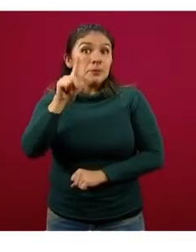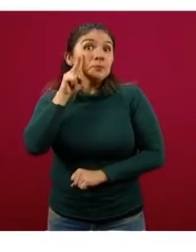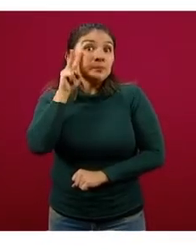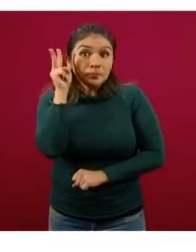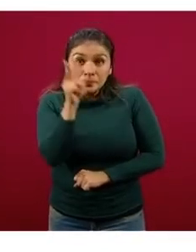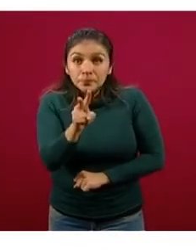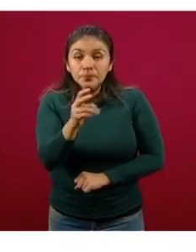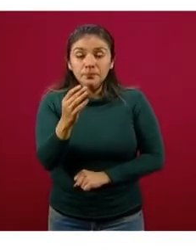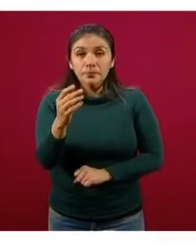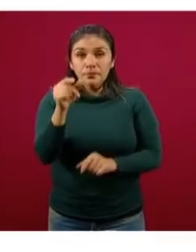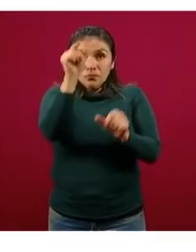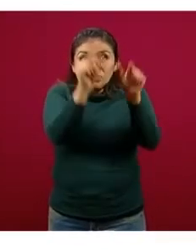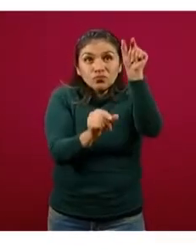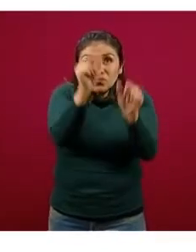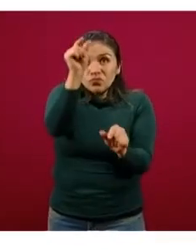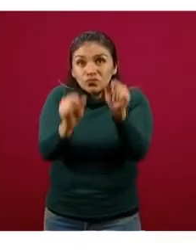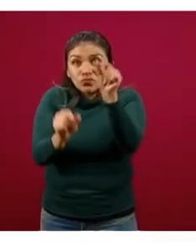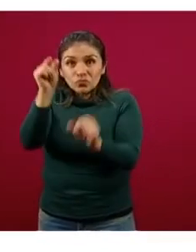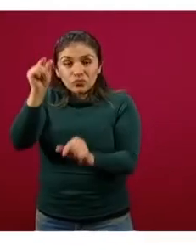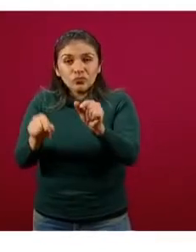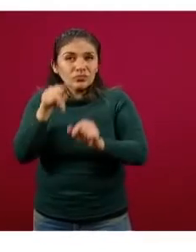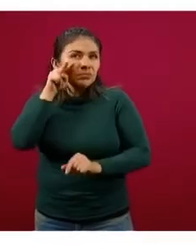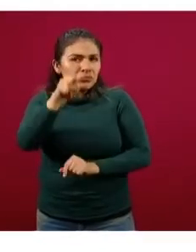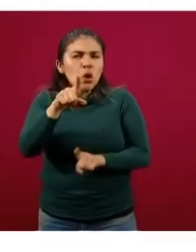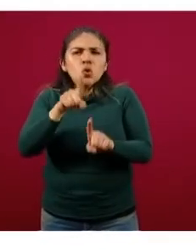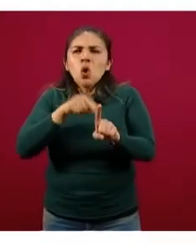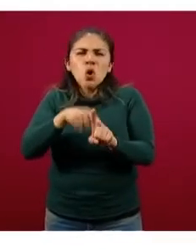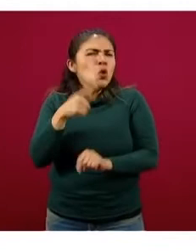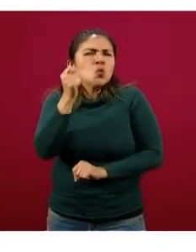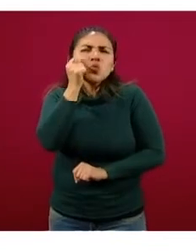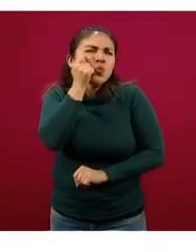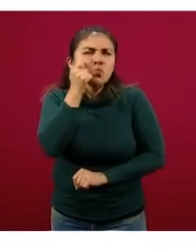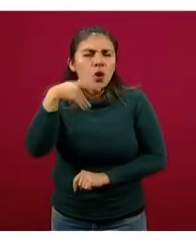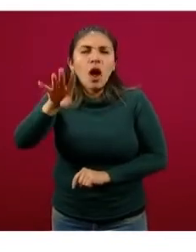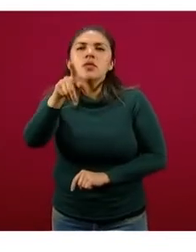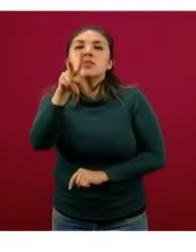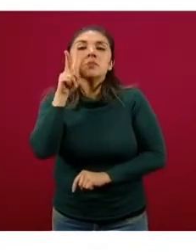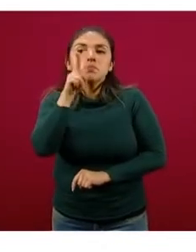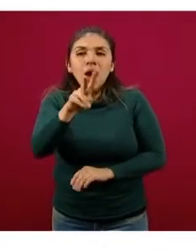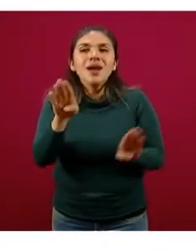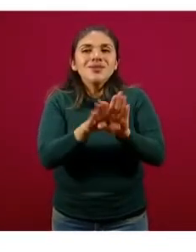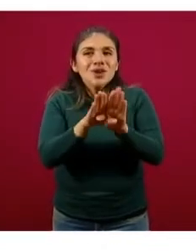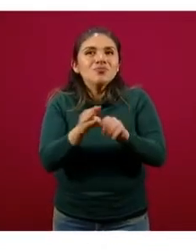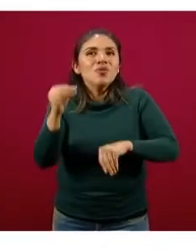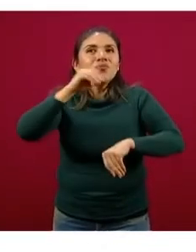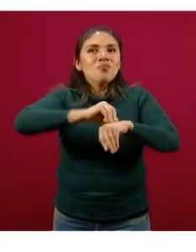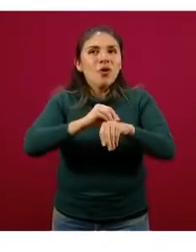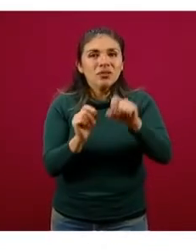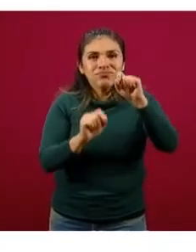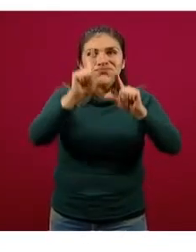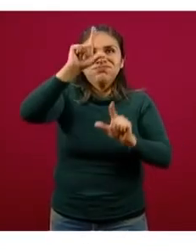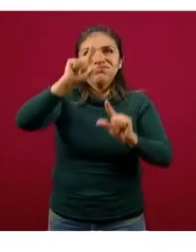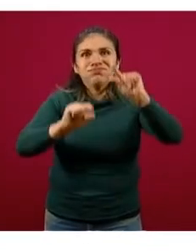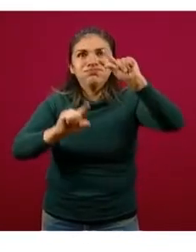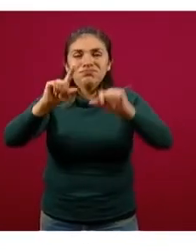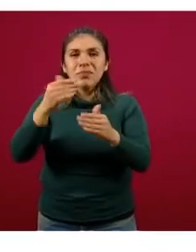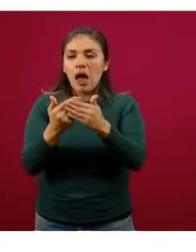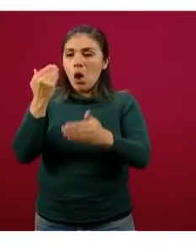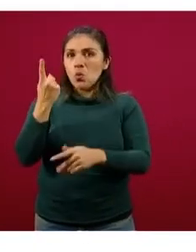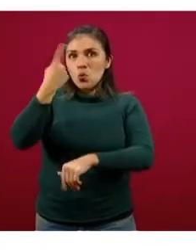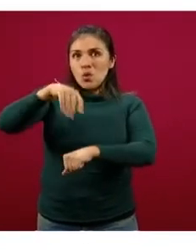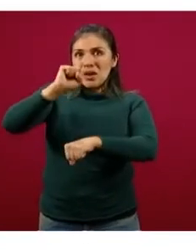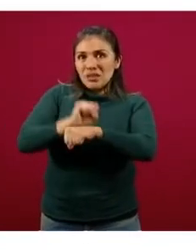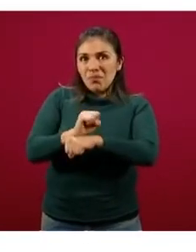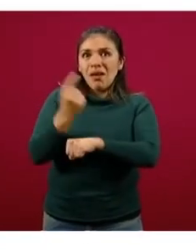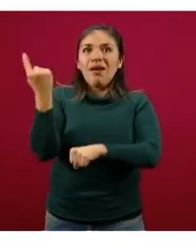las barras apiladas independientemente del color, podríamos ver un poco cómo se está comportando la tendencia de la última semana